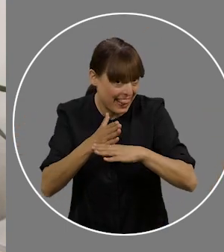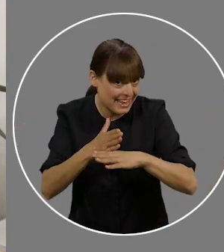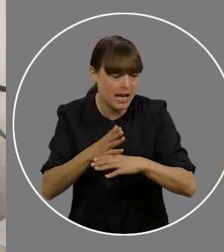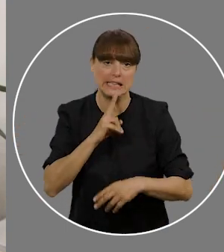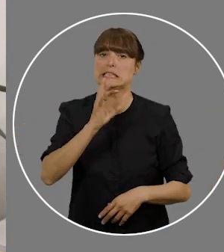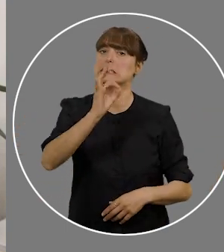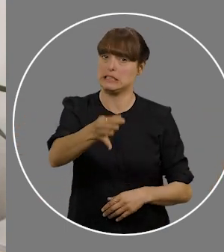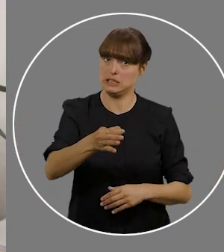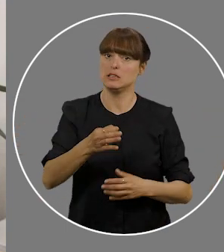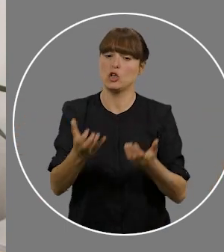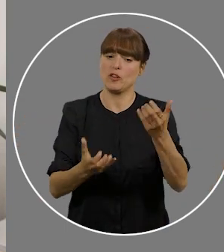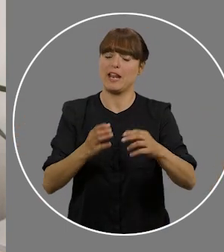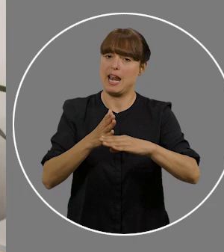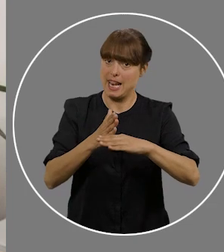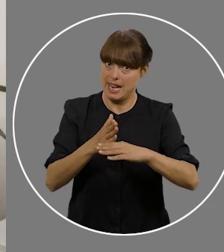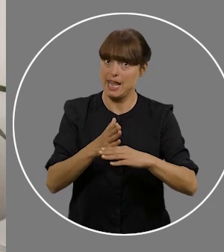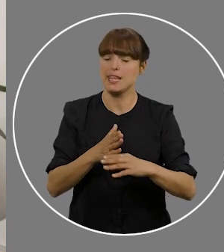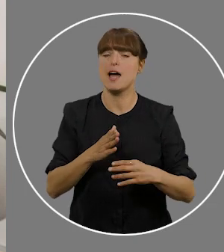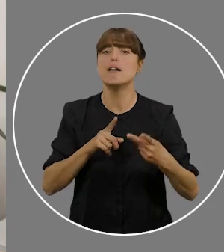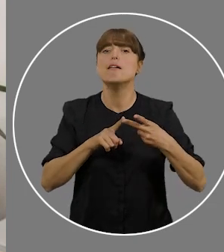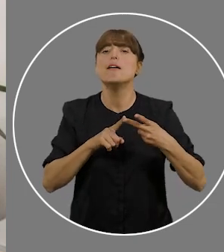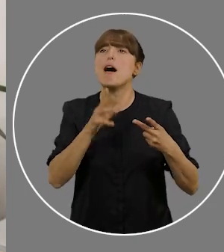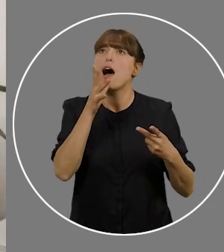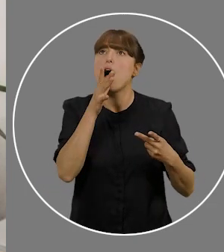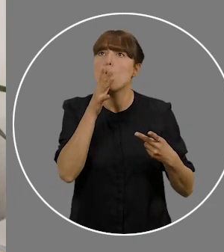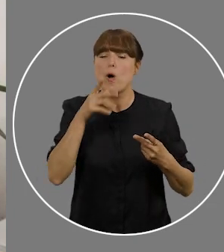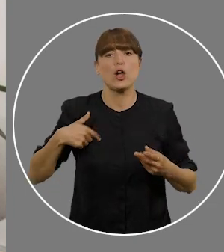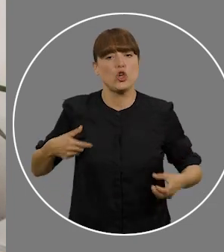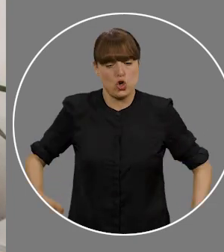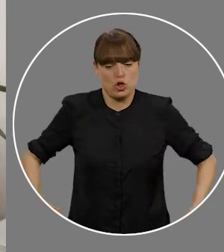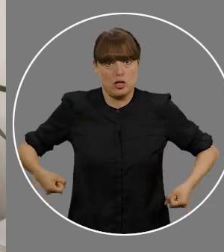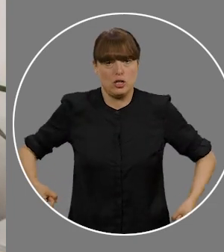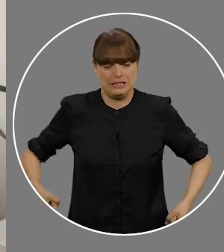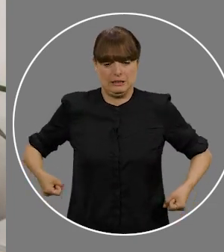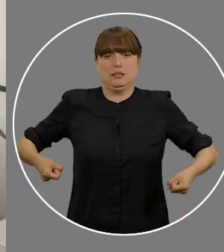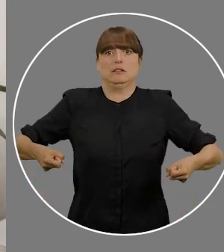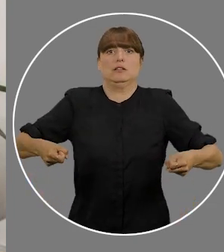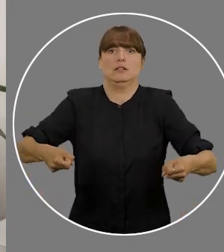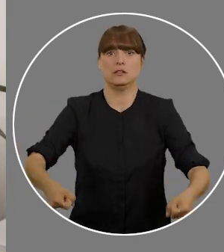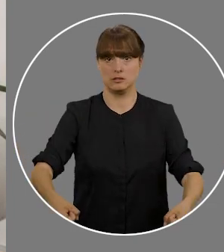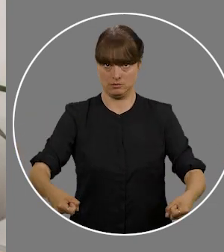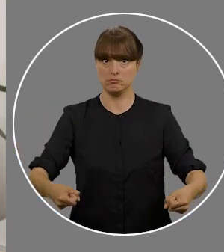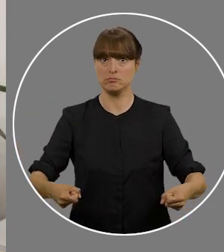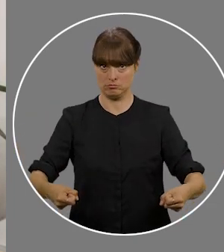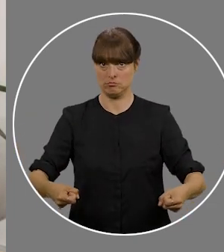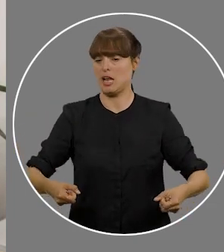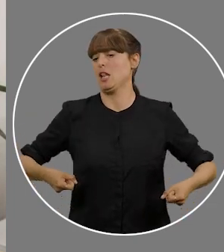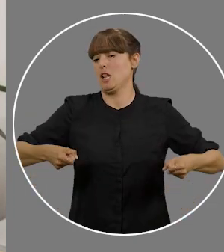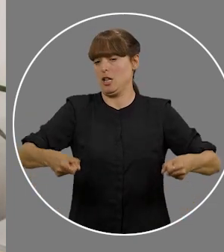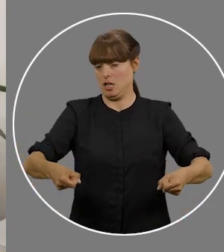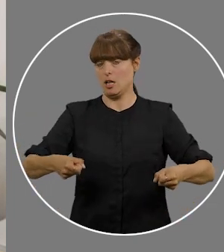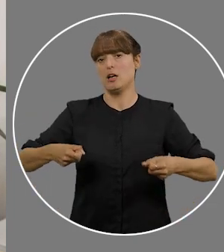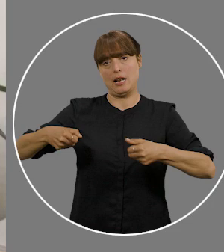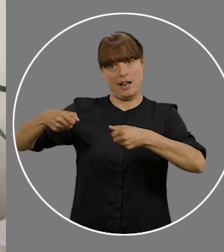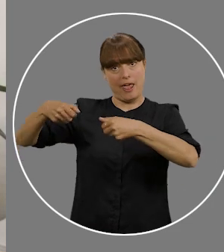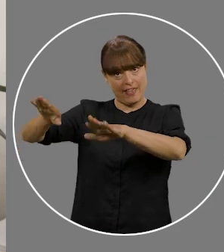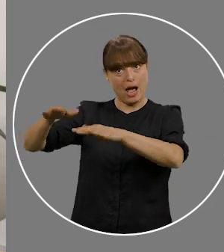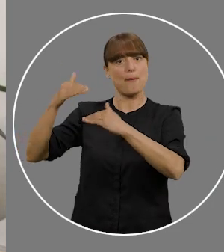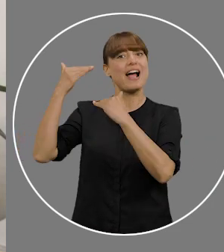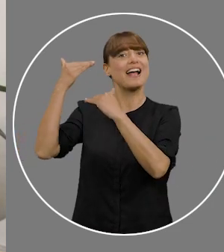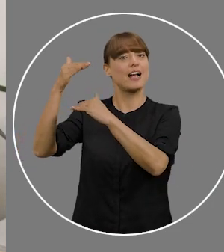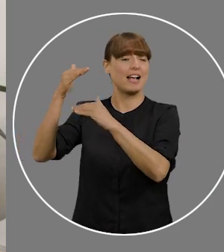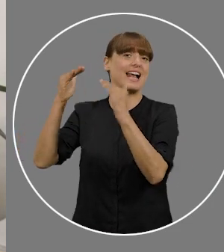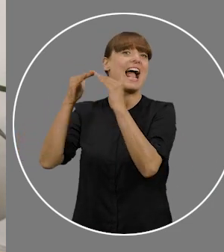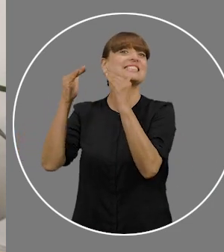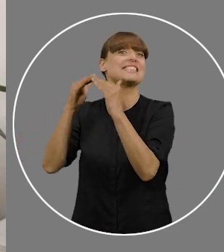agua? El agua, yo me traía una garrafa de agua. Se traía. Y la dejaba a casa de esta señora que yo le